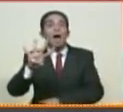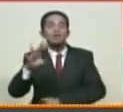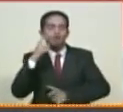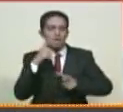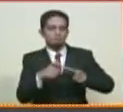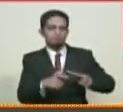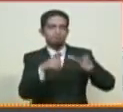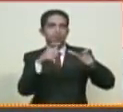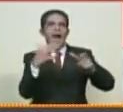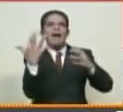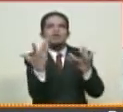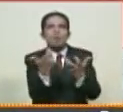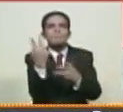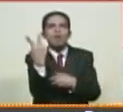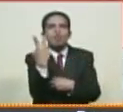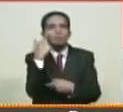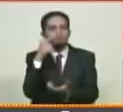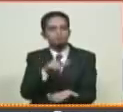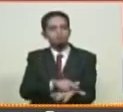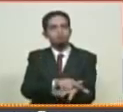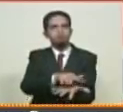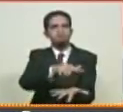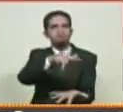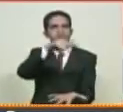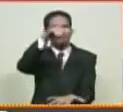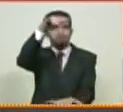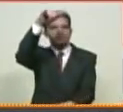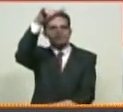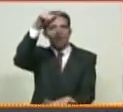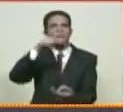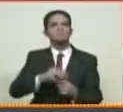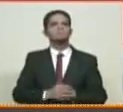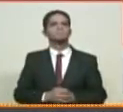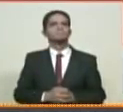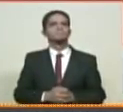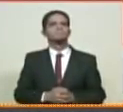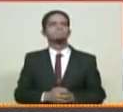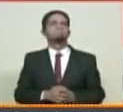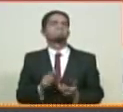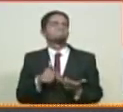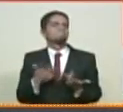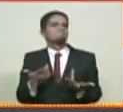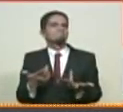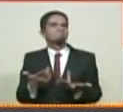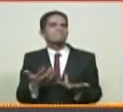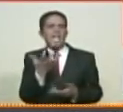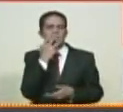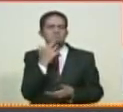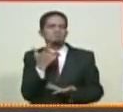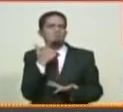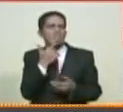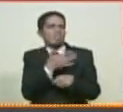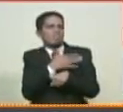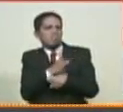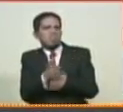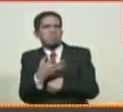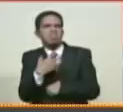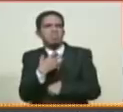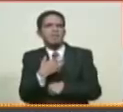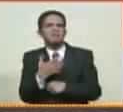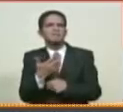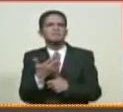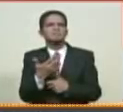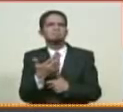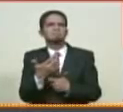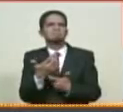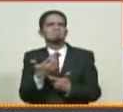que fue despegado desde la esquina de Curamichate, etc. Bueno, mire, yo no puedo decir otra cosa de